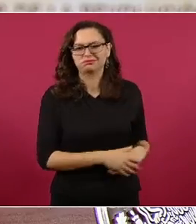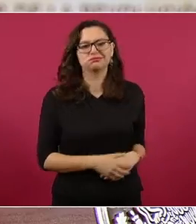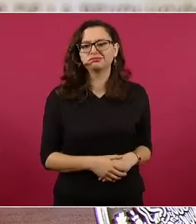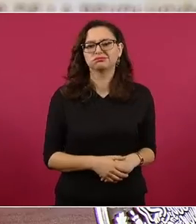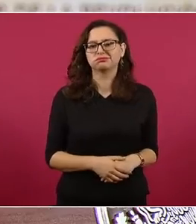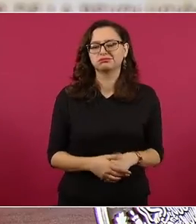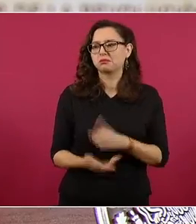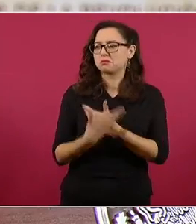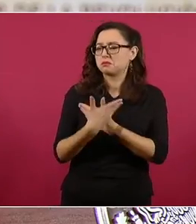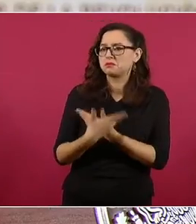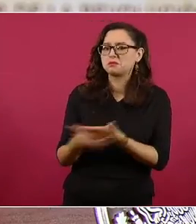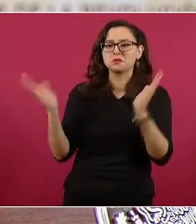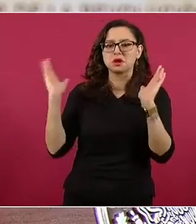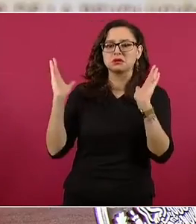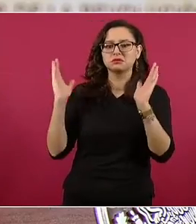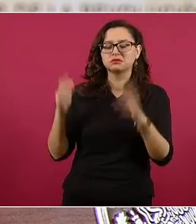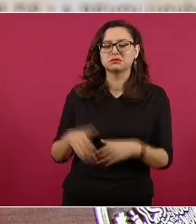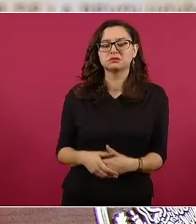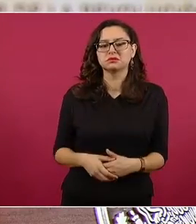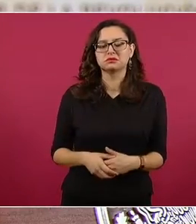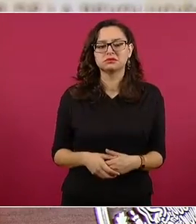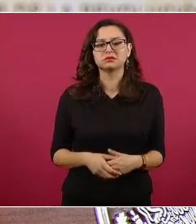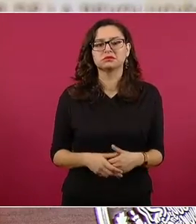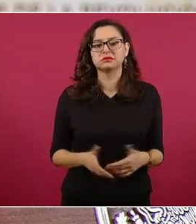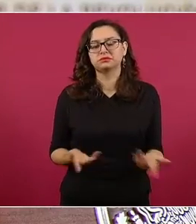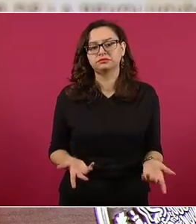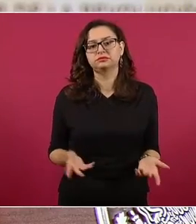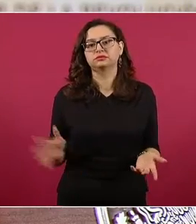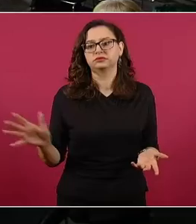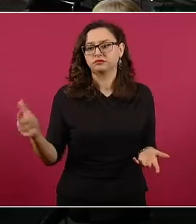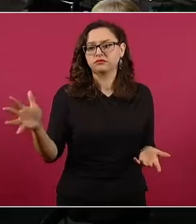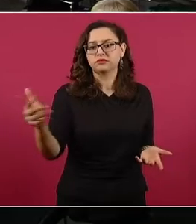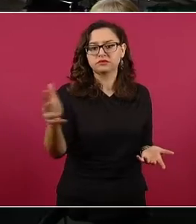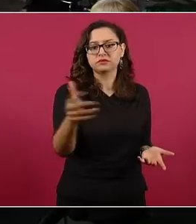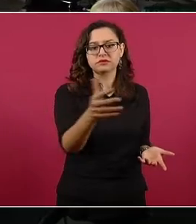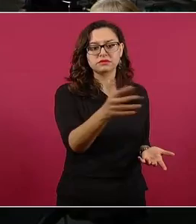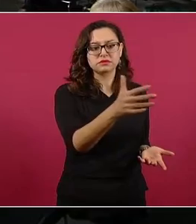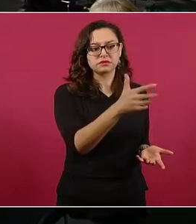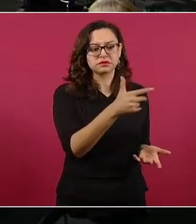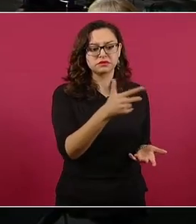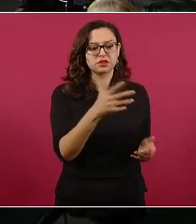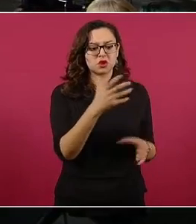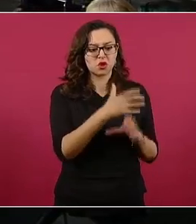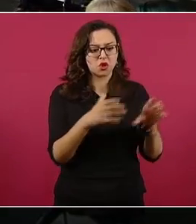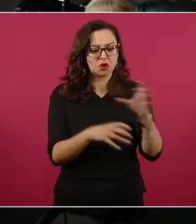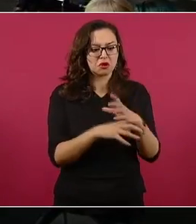que tan luego se vayan liberando estos bienes,